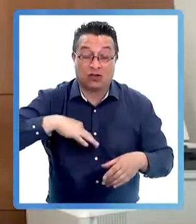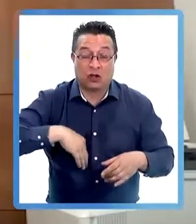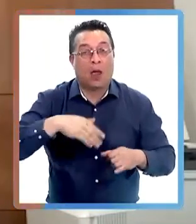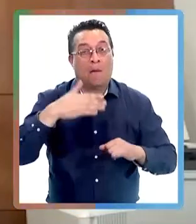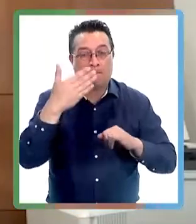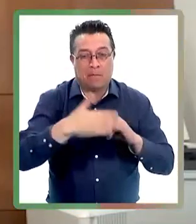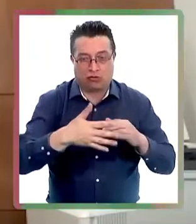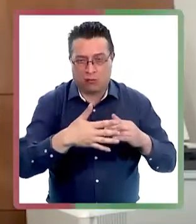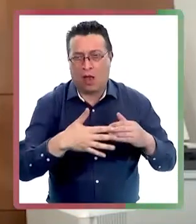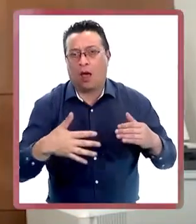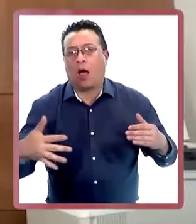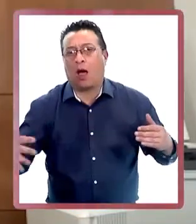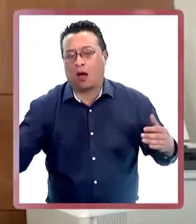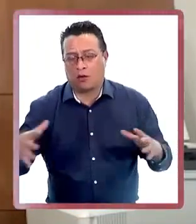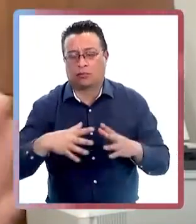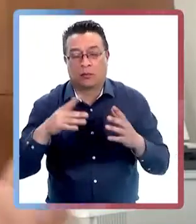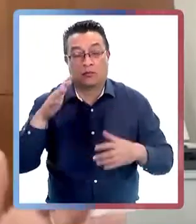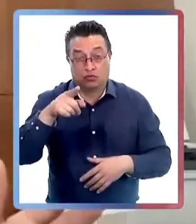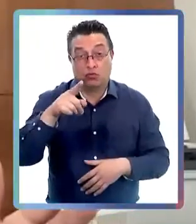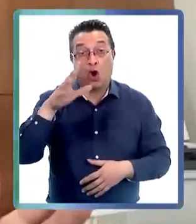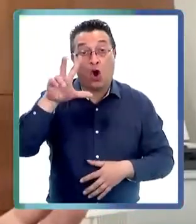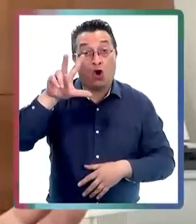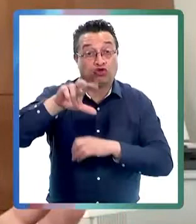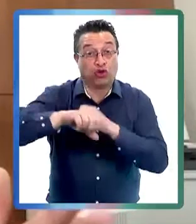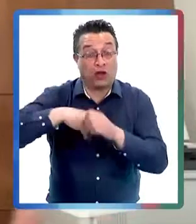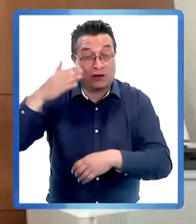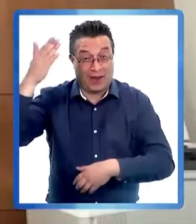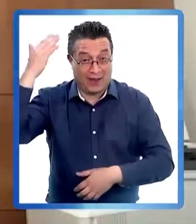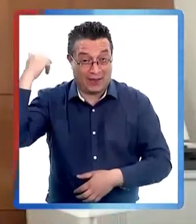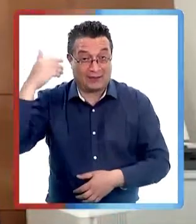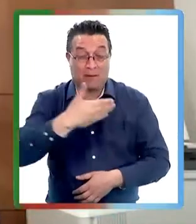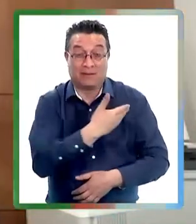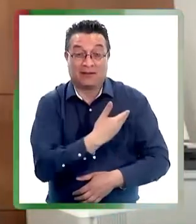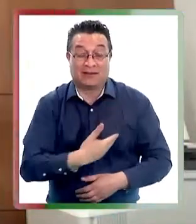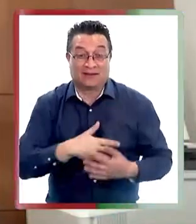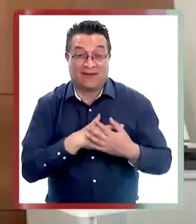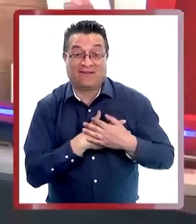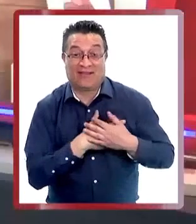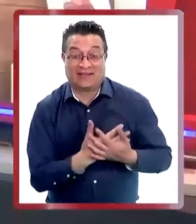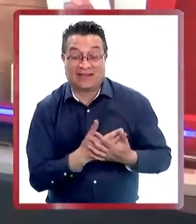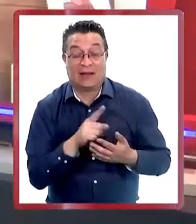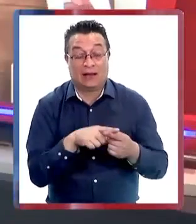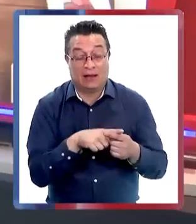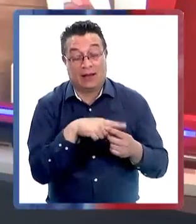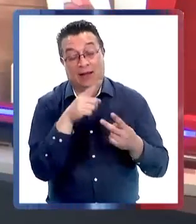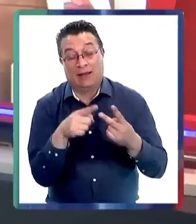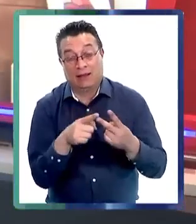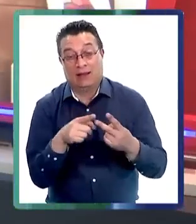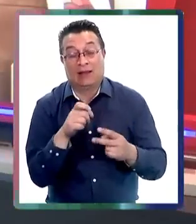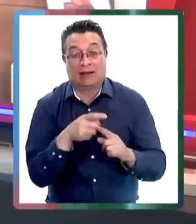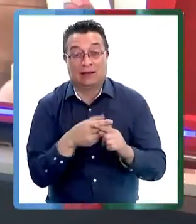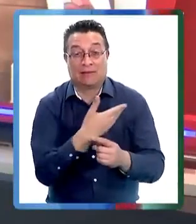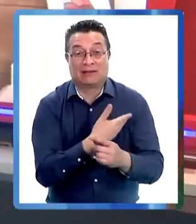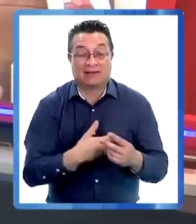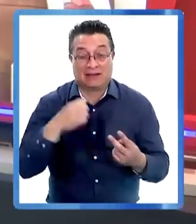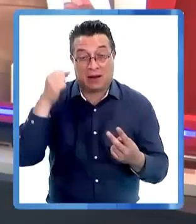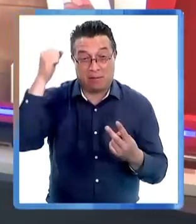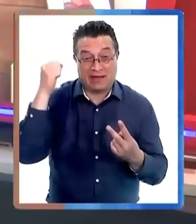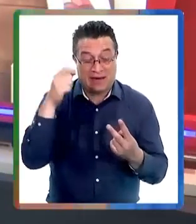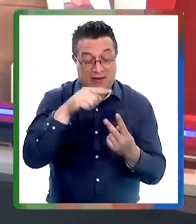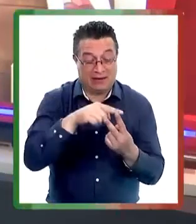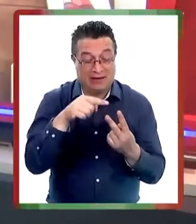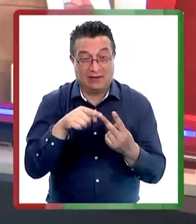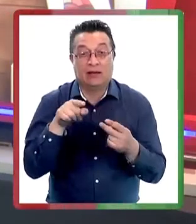plazo, imagínese usted que hace 8 años, durante el gobierno de la presidenta Bachelet y en el gobierno del presidente Piñera